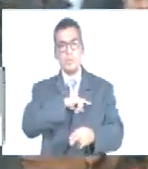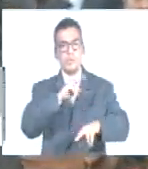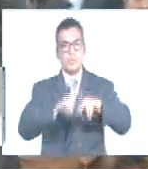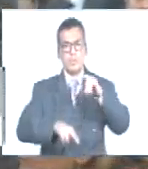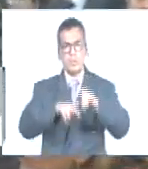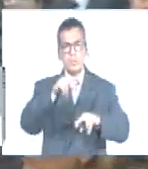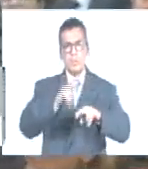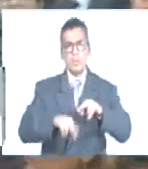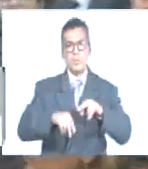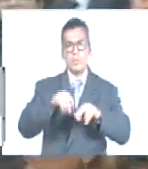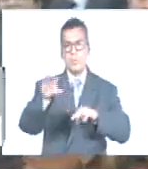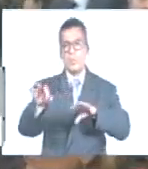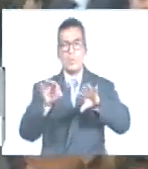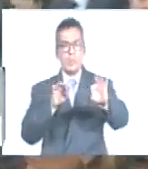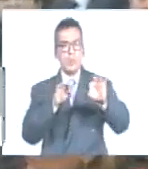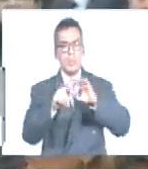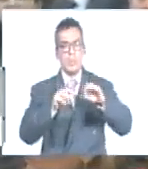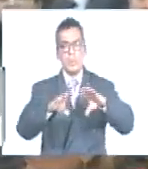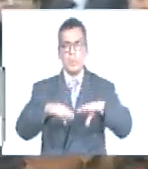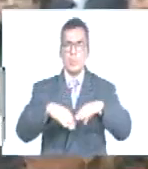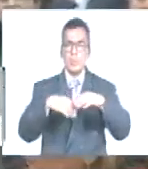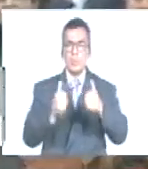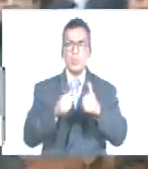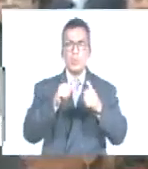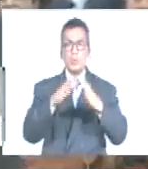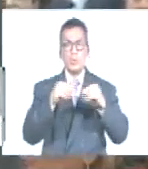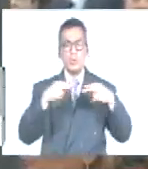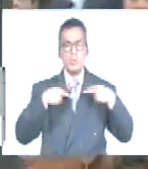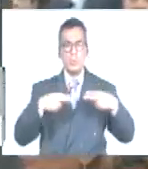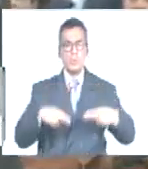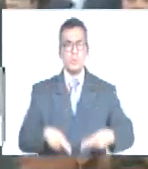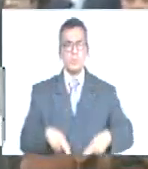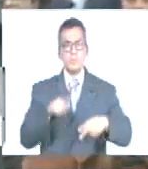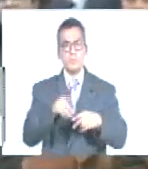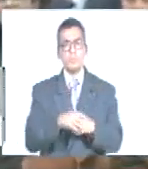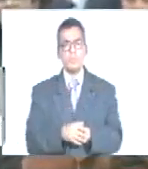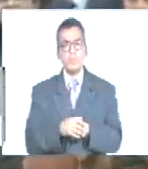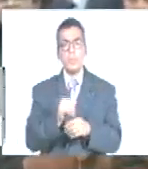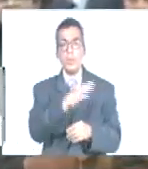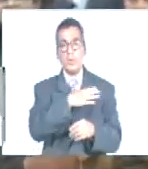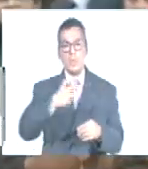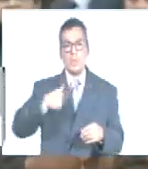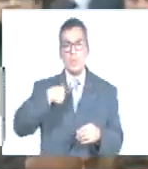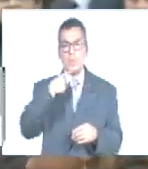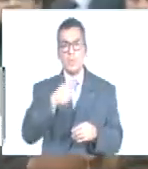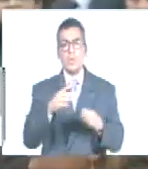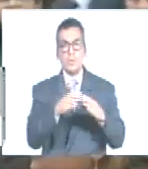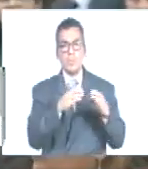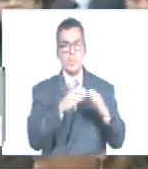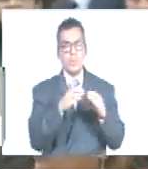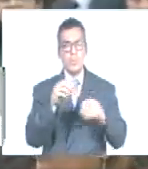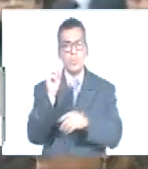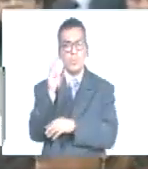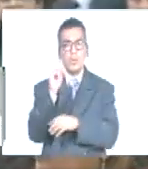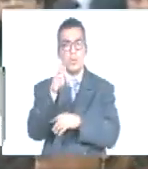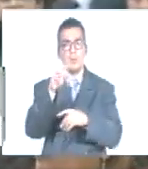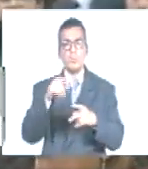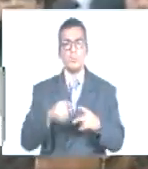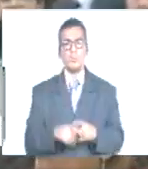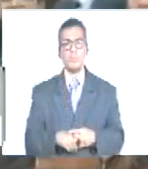construyendo alternativas para salvar la humanidad. En tal sentido, queremos del Grupo Parlamentario